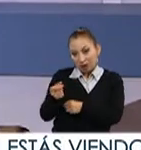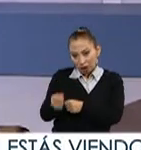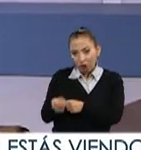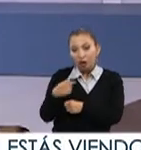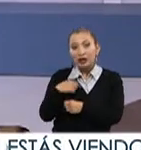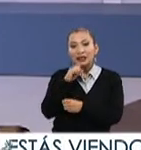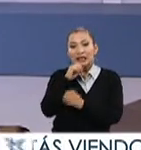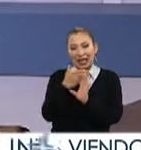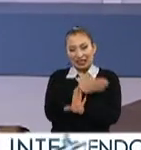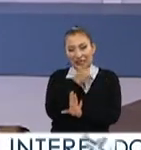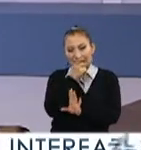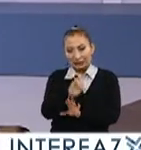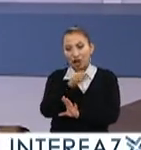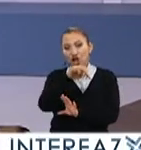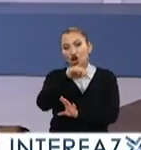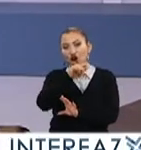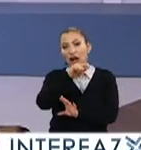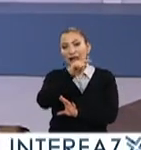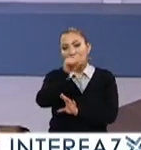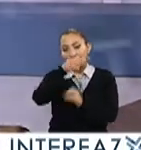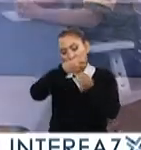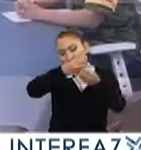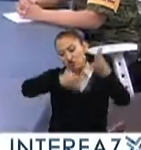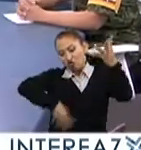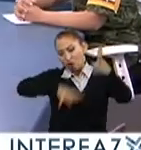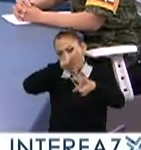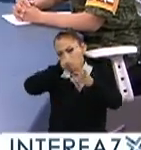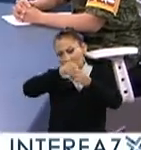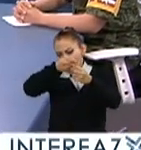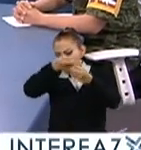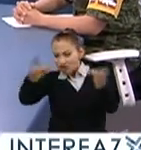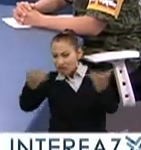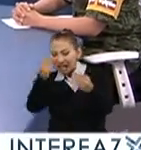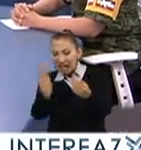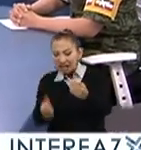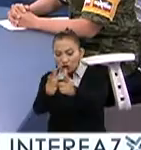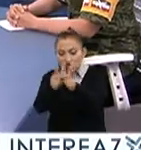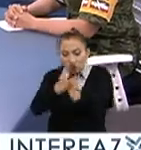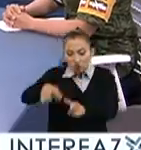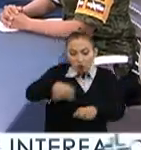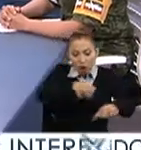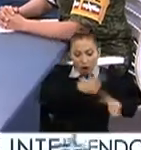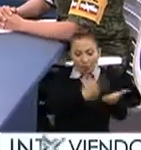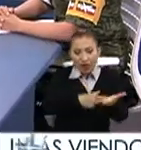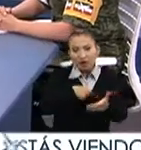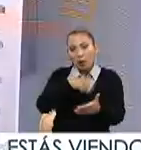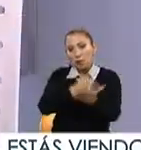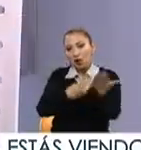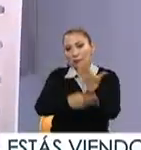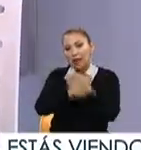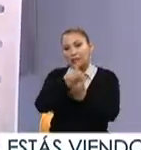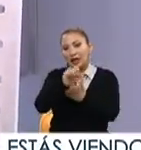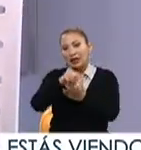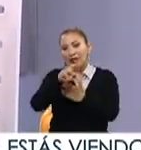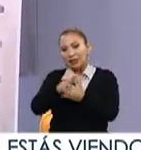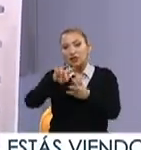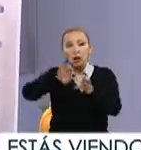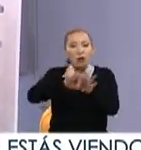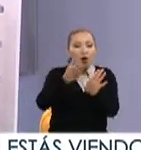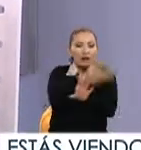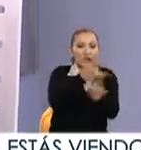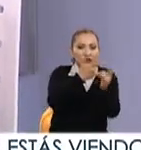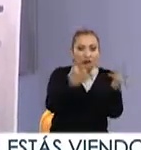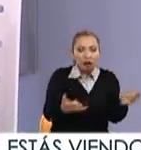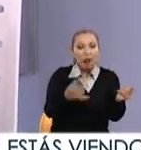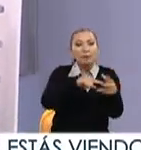Ya nos decía Nonantzin una radiografía muy completa de todo lo que se trata del plan DN3, cómo surgió